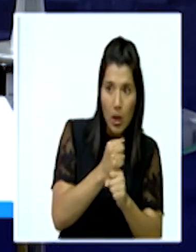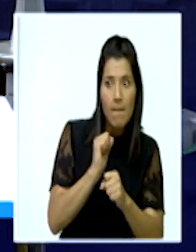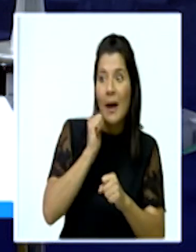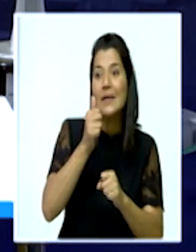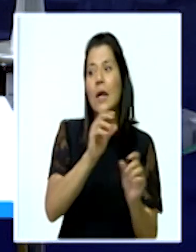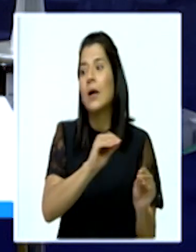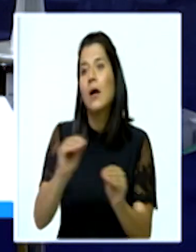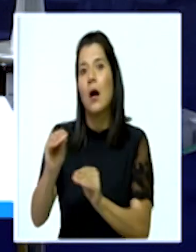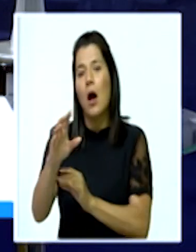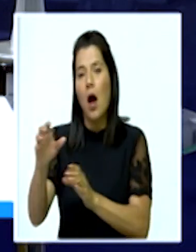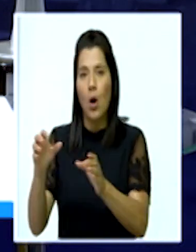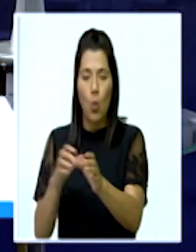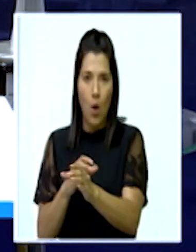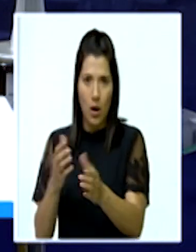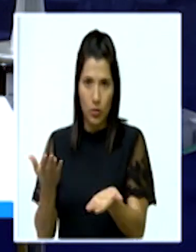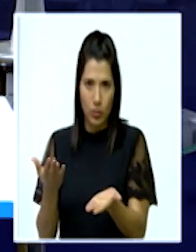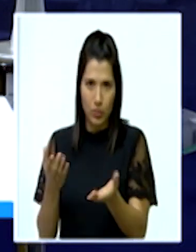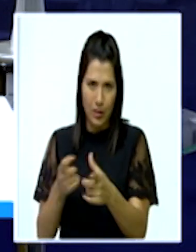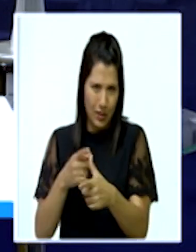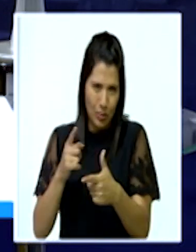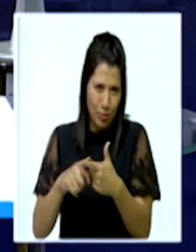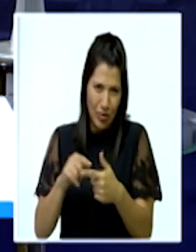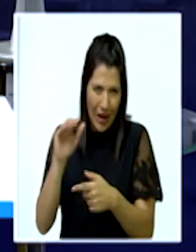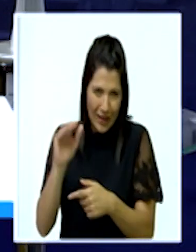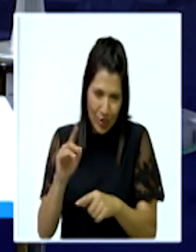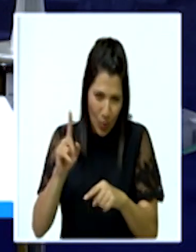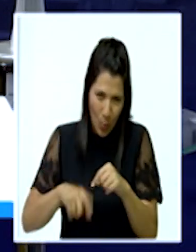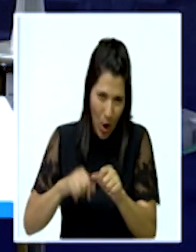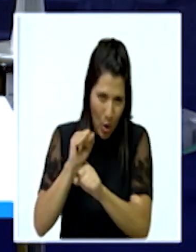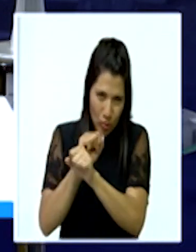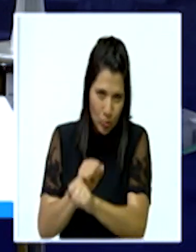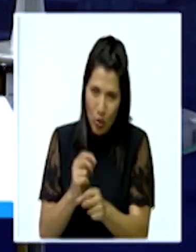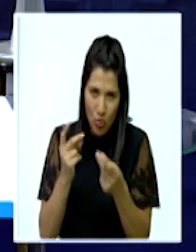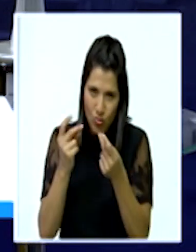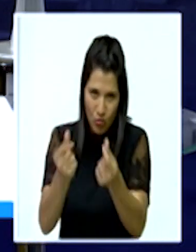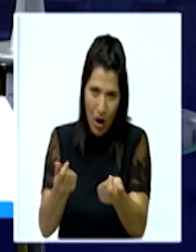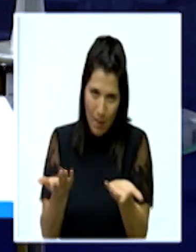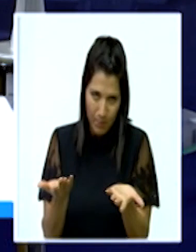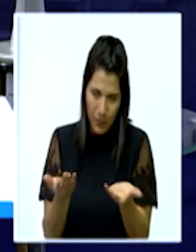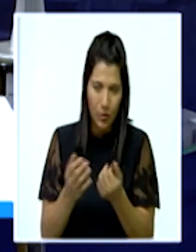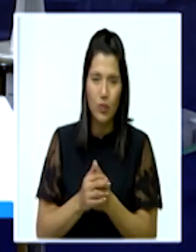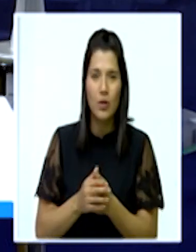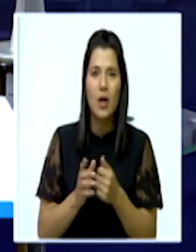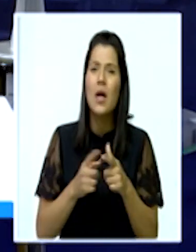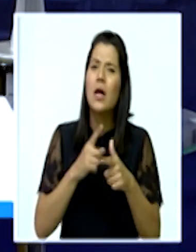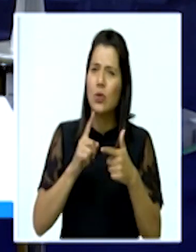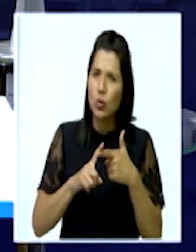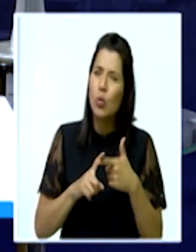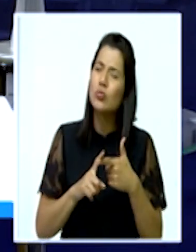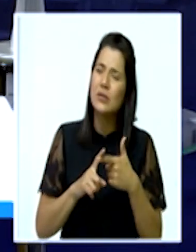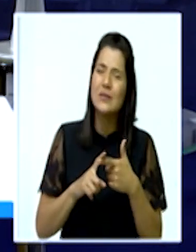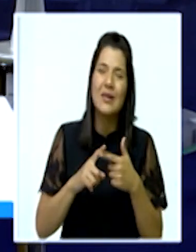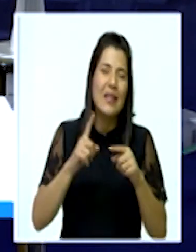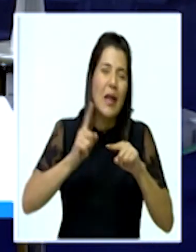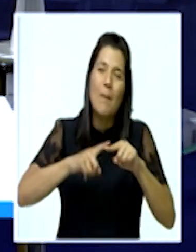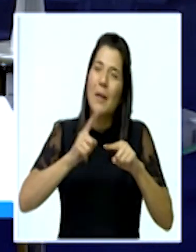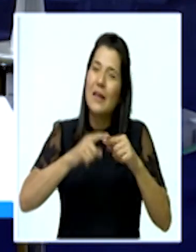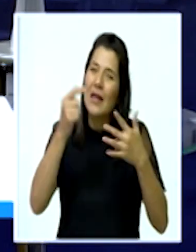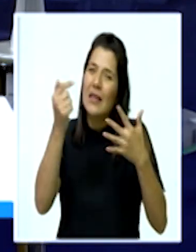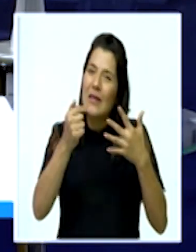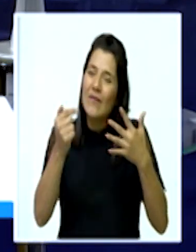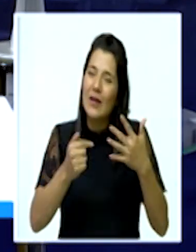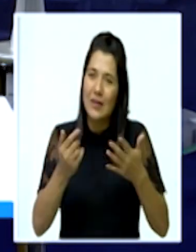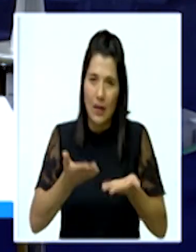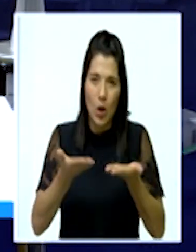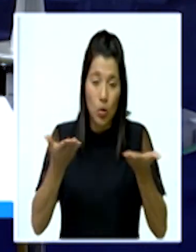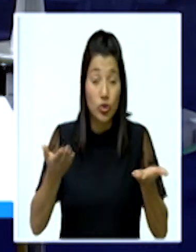una costumbre dada, el niño no va a poder acostumbrarse tan rápidamente a estar solo, entonces son tantas las variables, pero bueno, yo lo que le